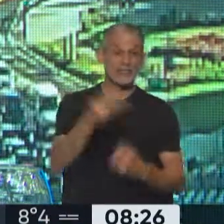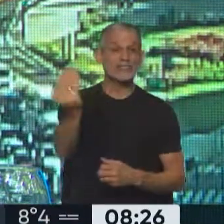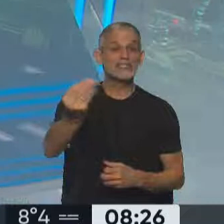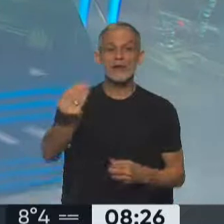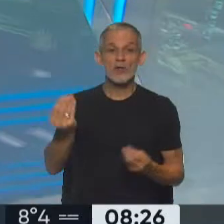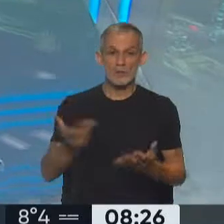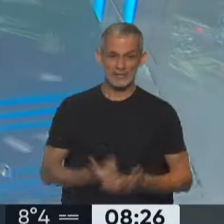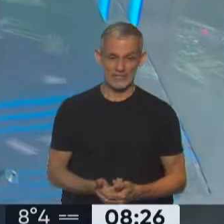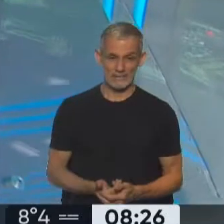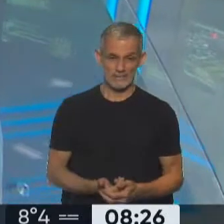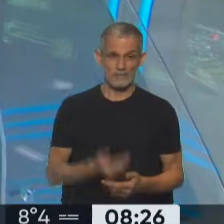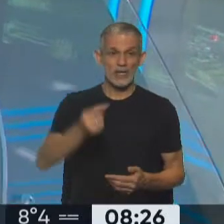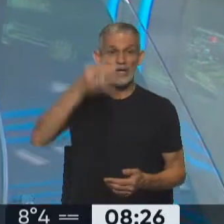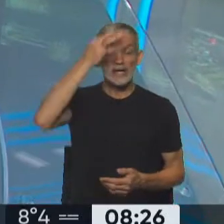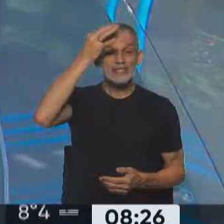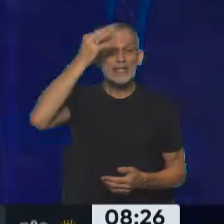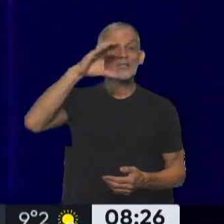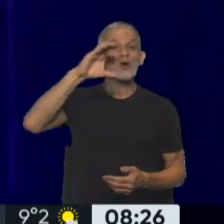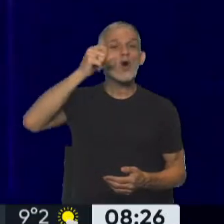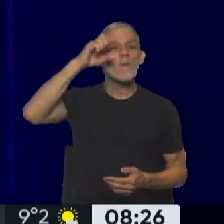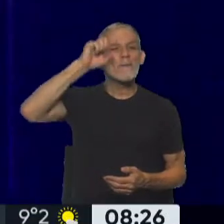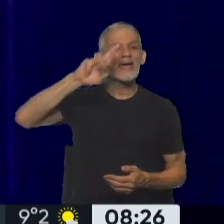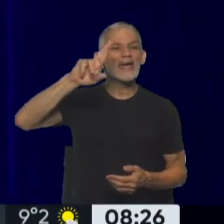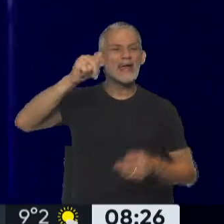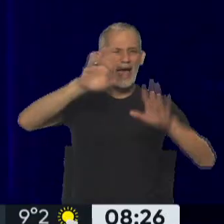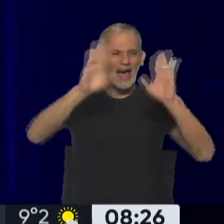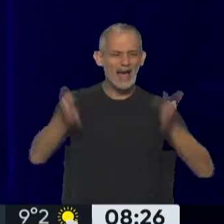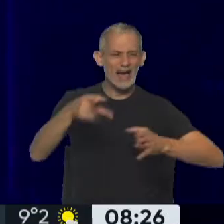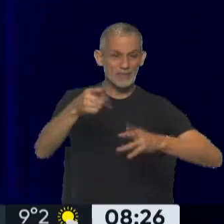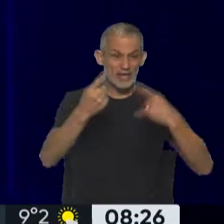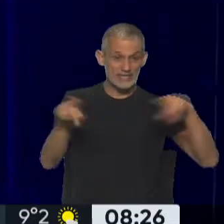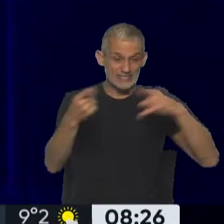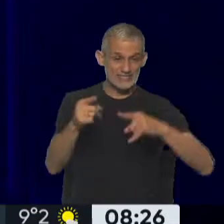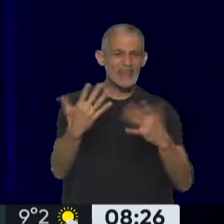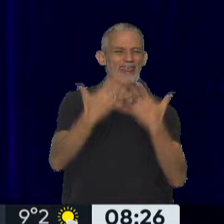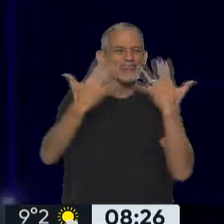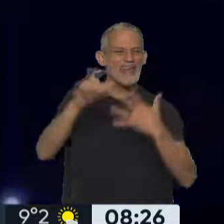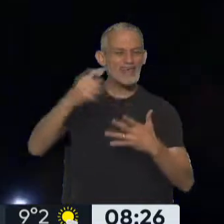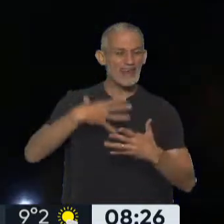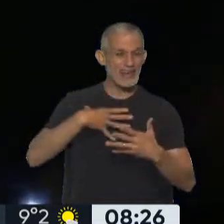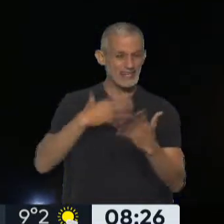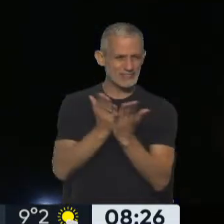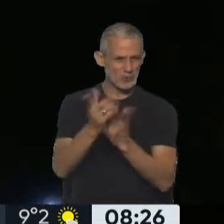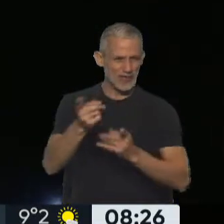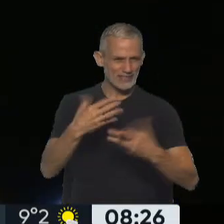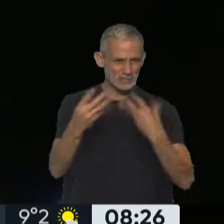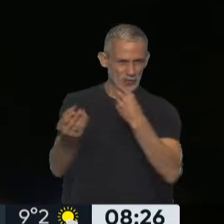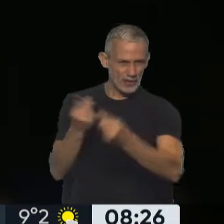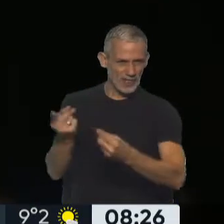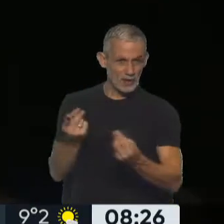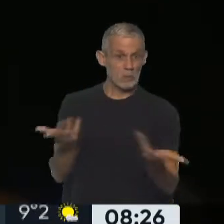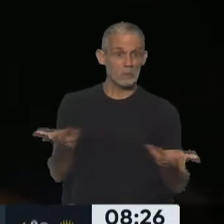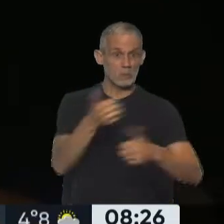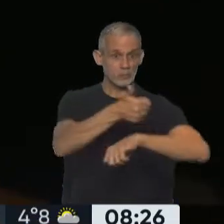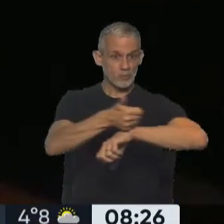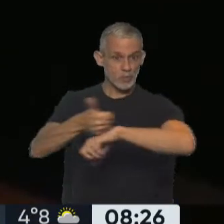este sábado en el teatro ópera orbis va a ser el recital del día del estudiante solidario con una convocatoria muy interesante